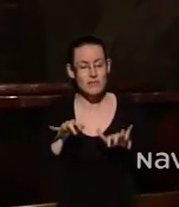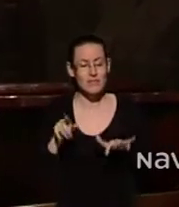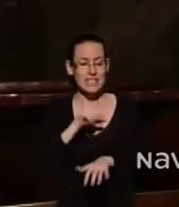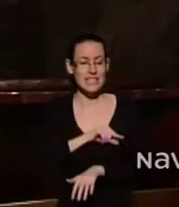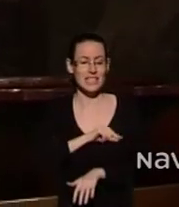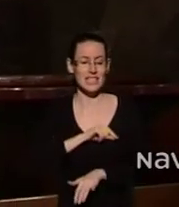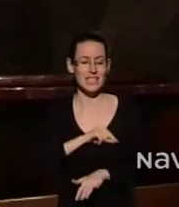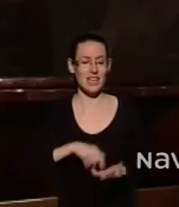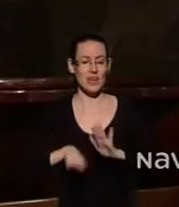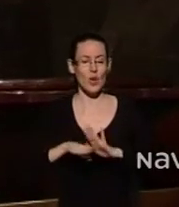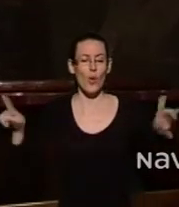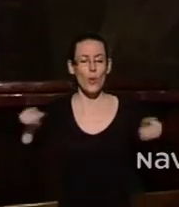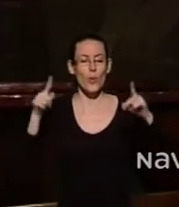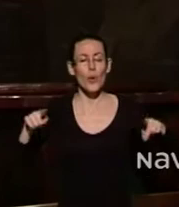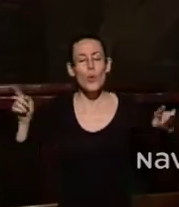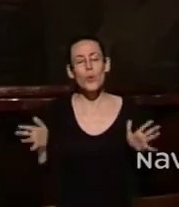las estrellas.